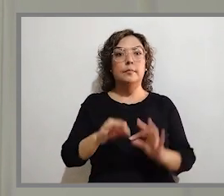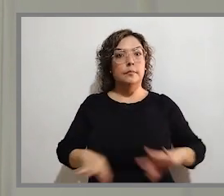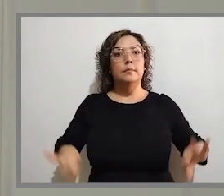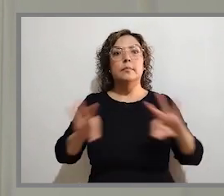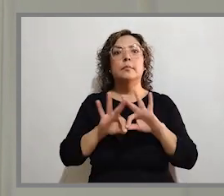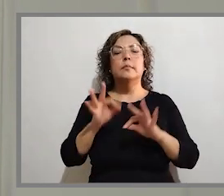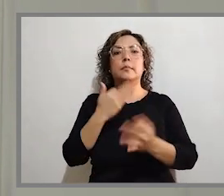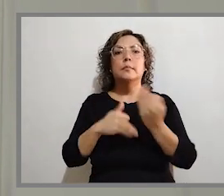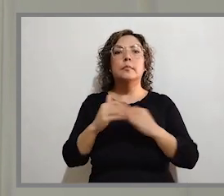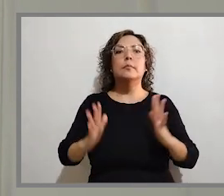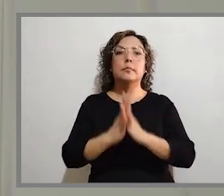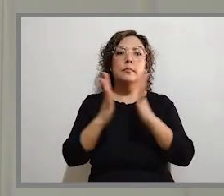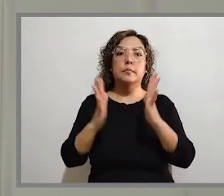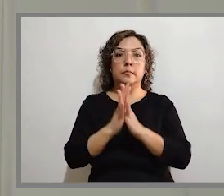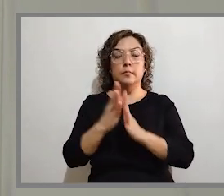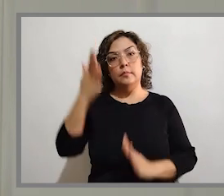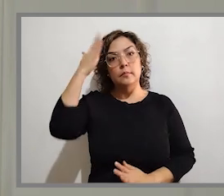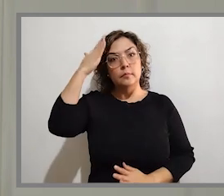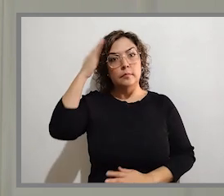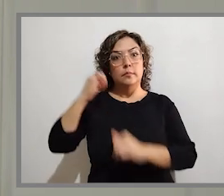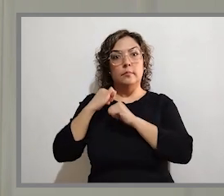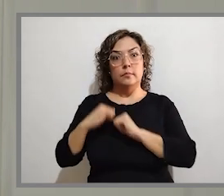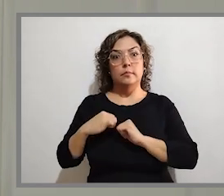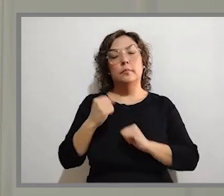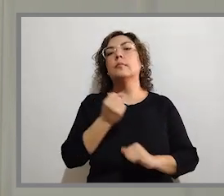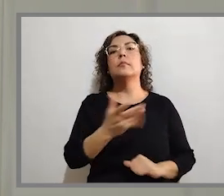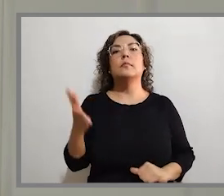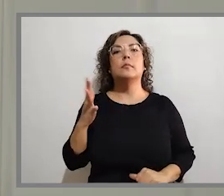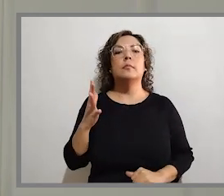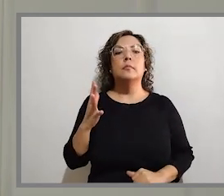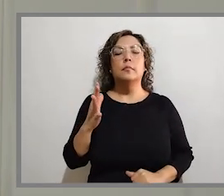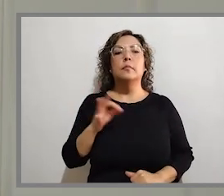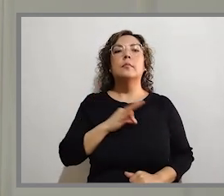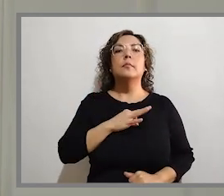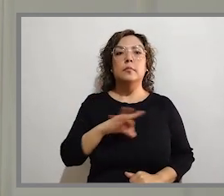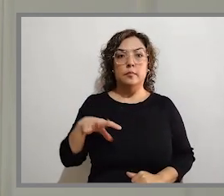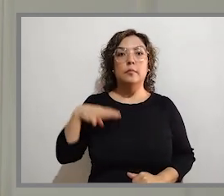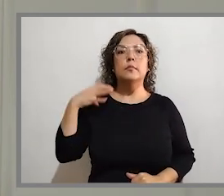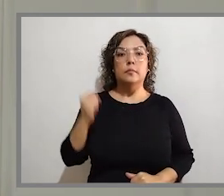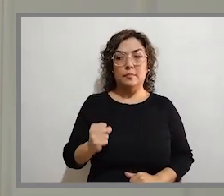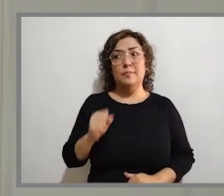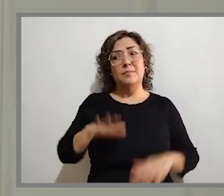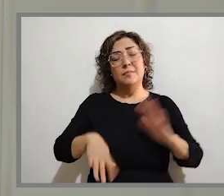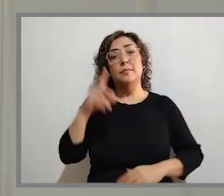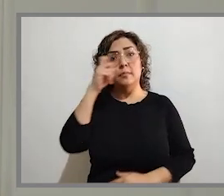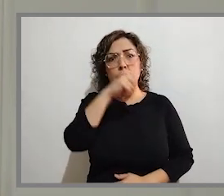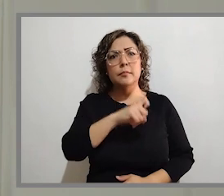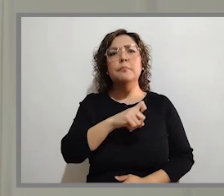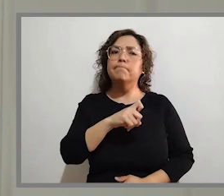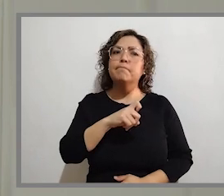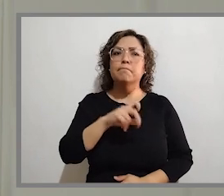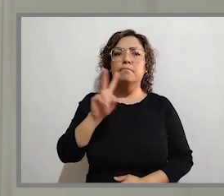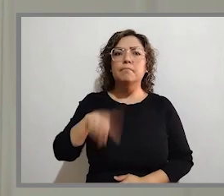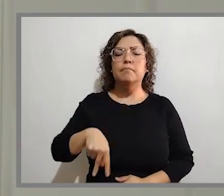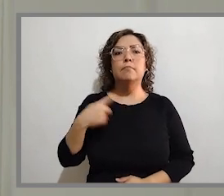y liderazgo en un entorno que de manera frecuente presenta desafíos significativos. La frase "nosotras